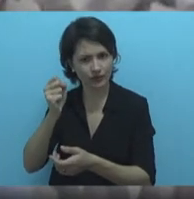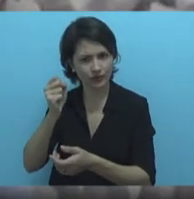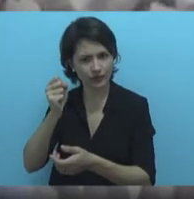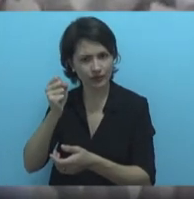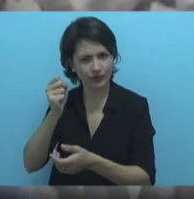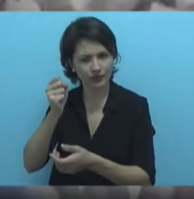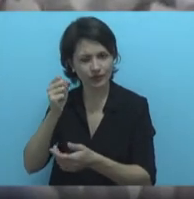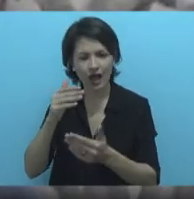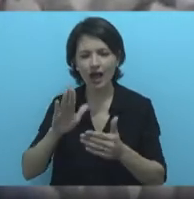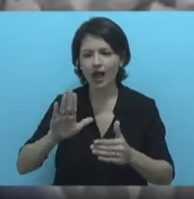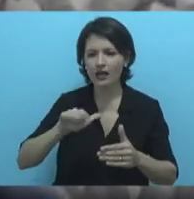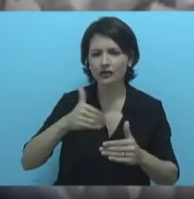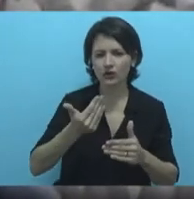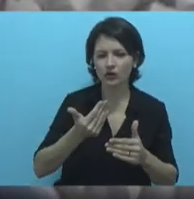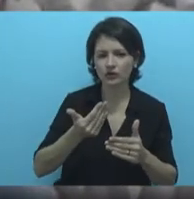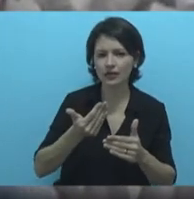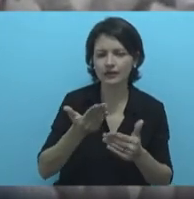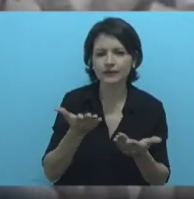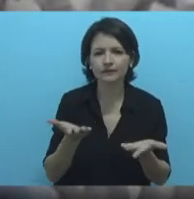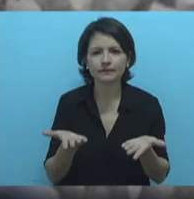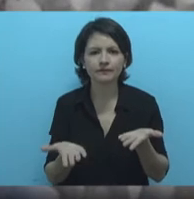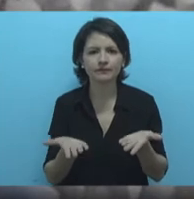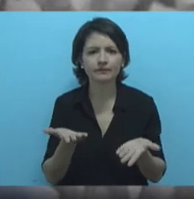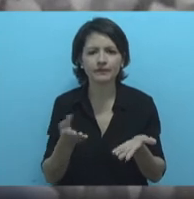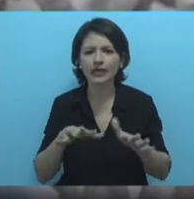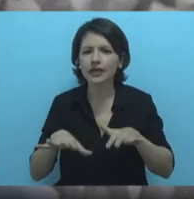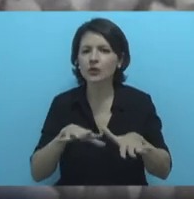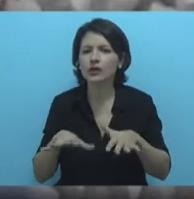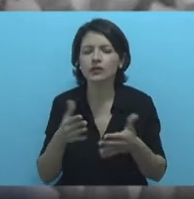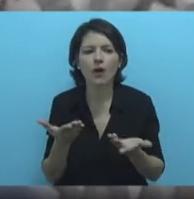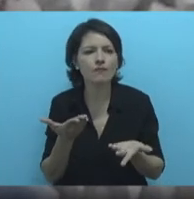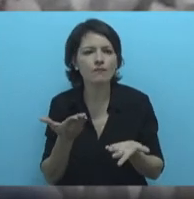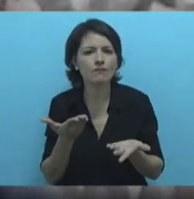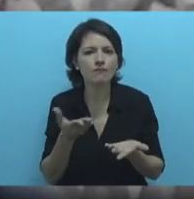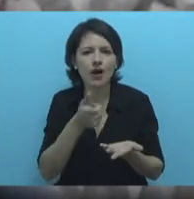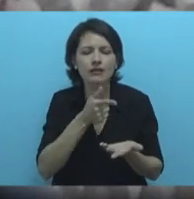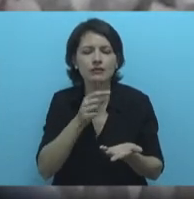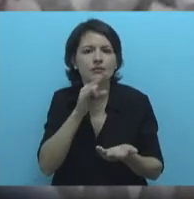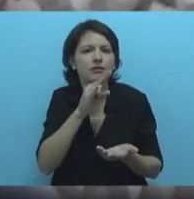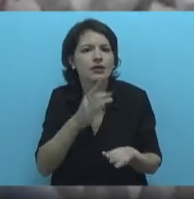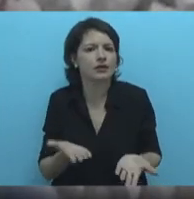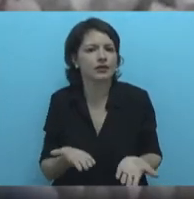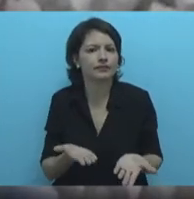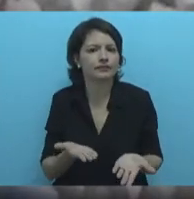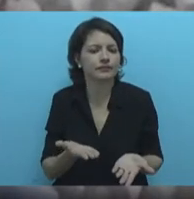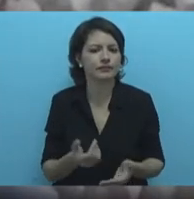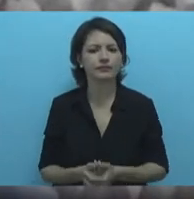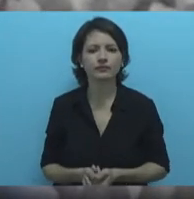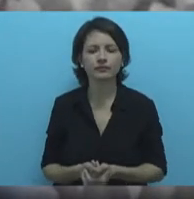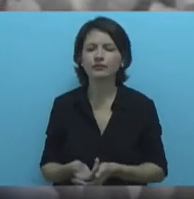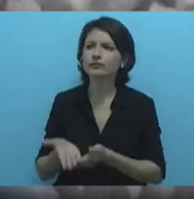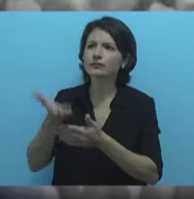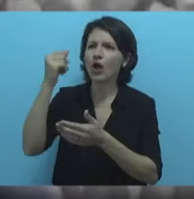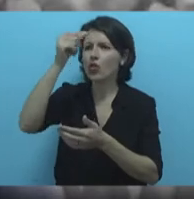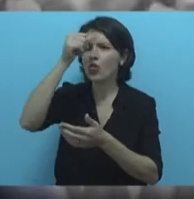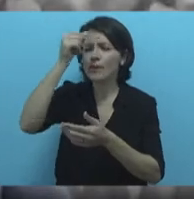estemos hablando de esta situación cuando el domingo en la noche nos informamos y el día